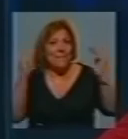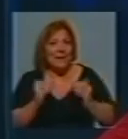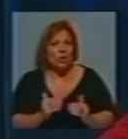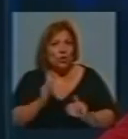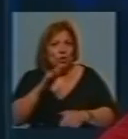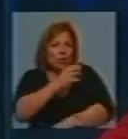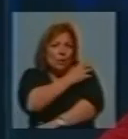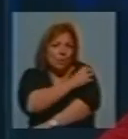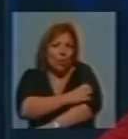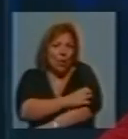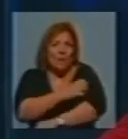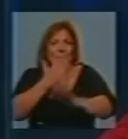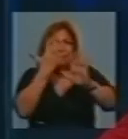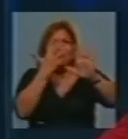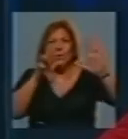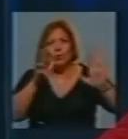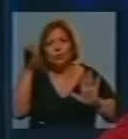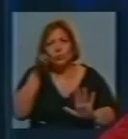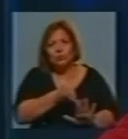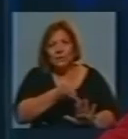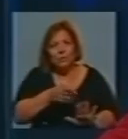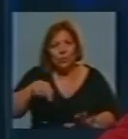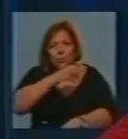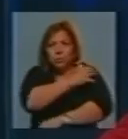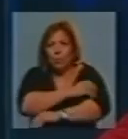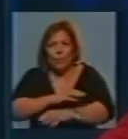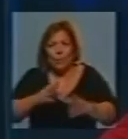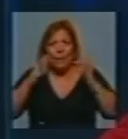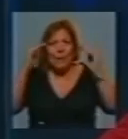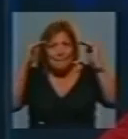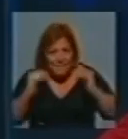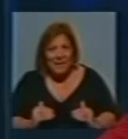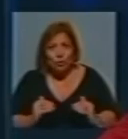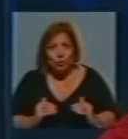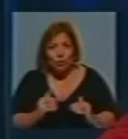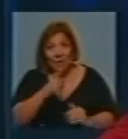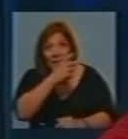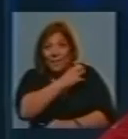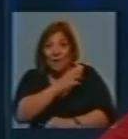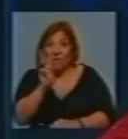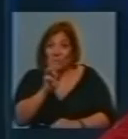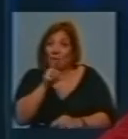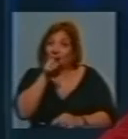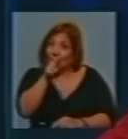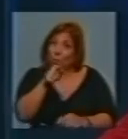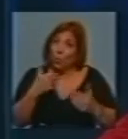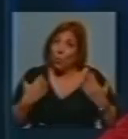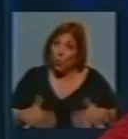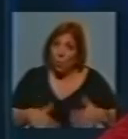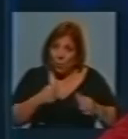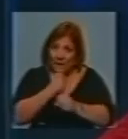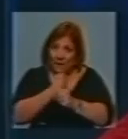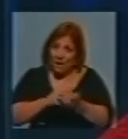pobreza extrema en el país, 58% menos de pobres en Venezuela, y eso es un dato muy contundente,